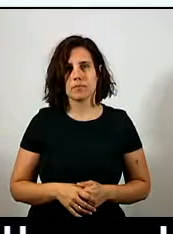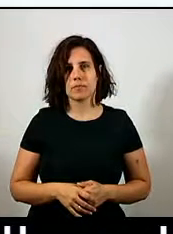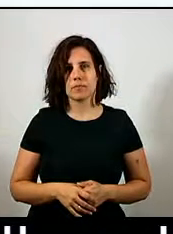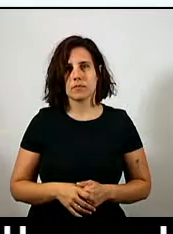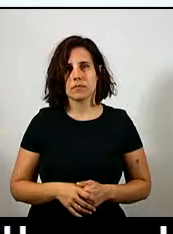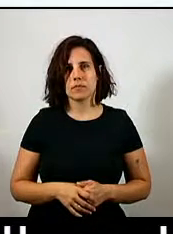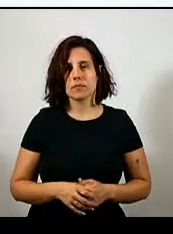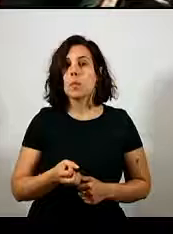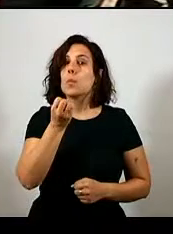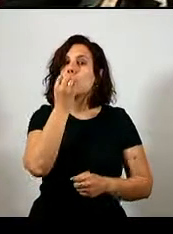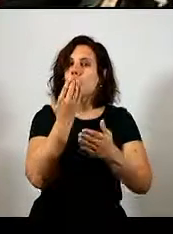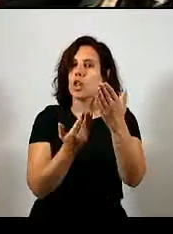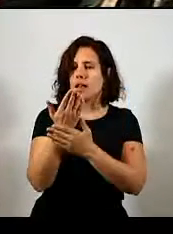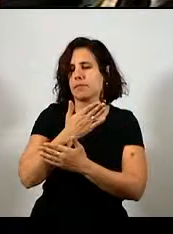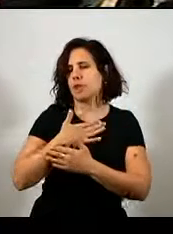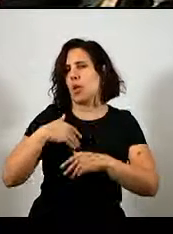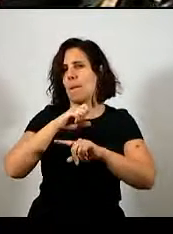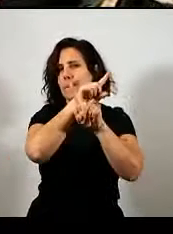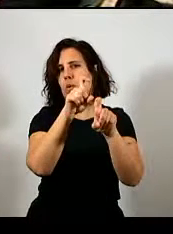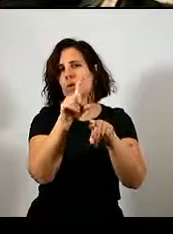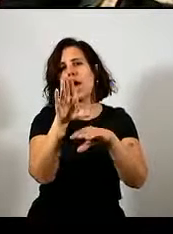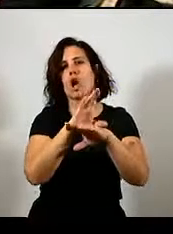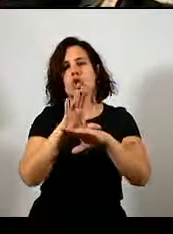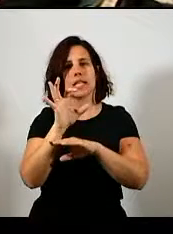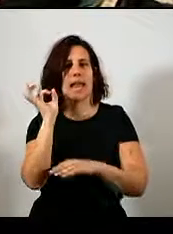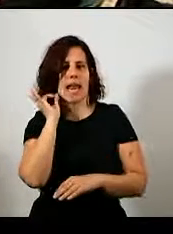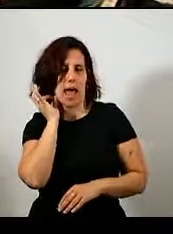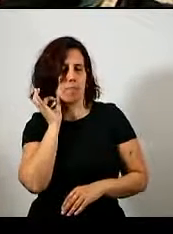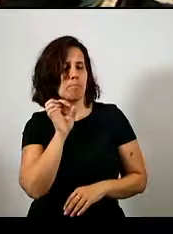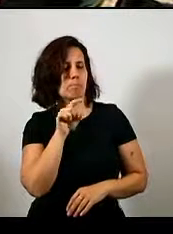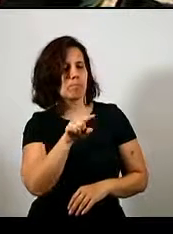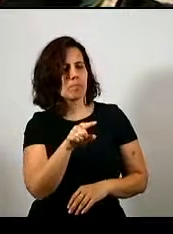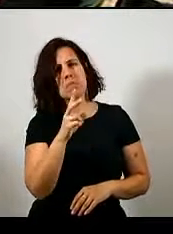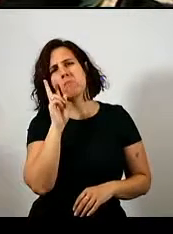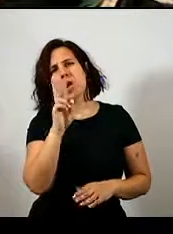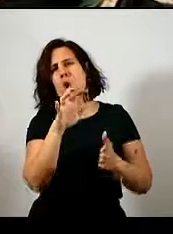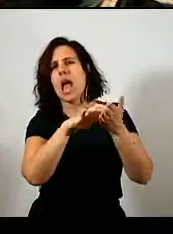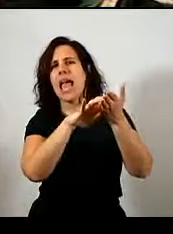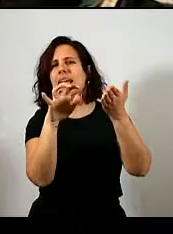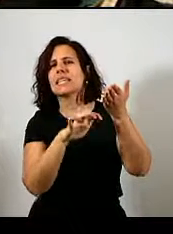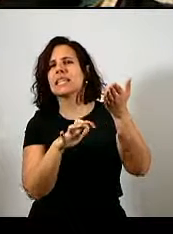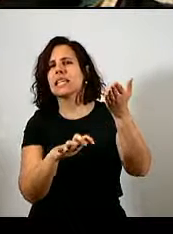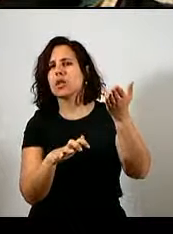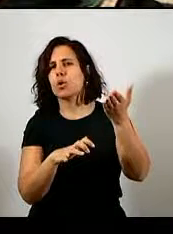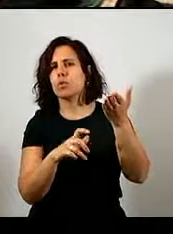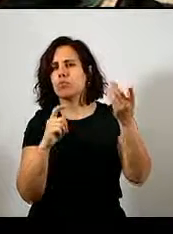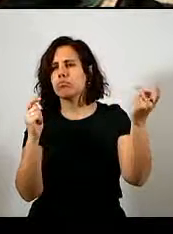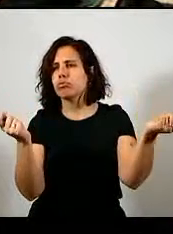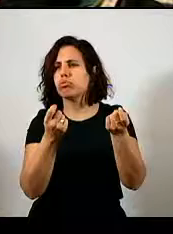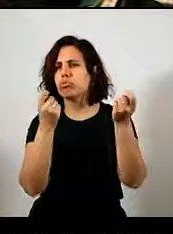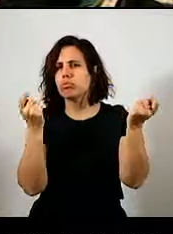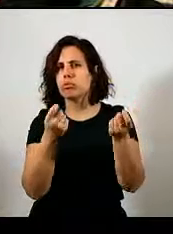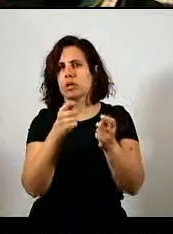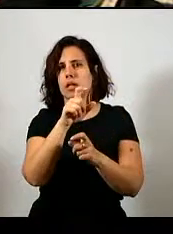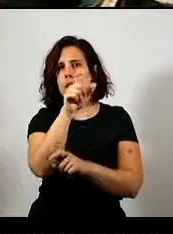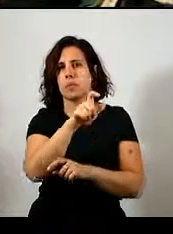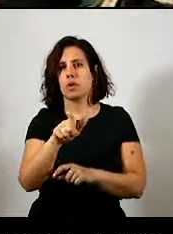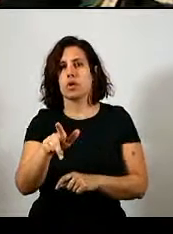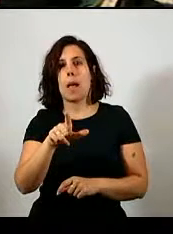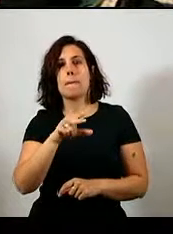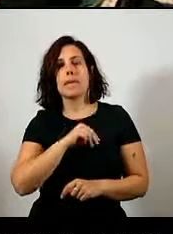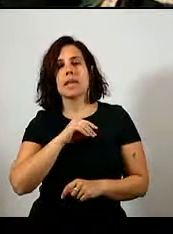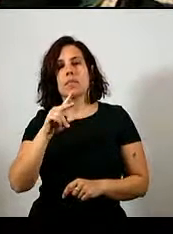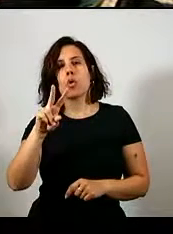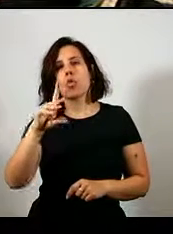Sí, buenos días. Quería preguntarle a la consejera, hay un escrito que está circulando entre escritores y gente que recibió el premio Dulce